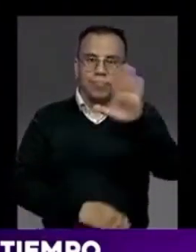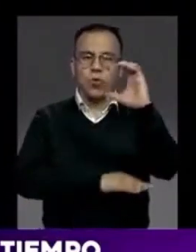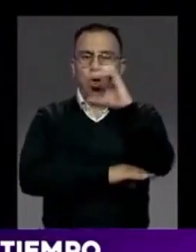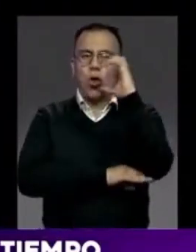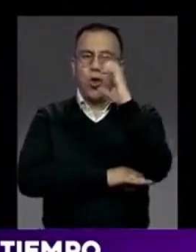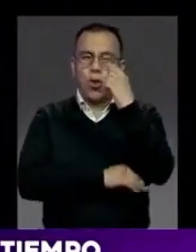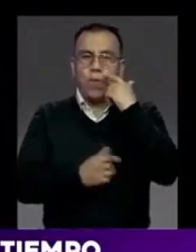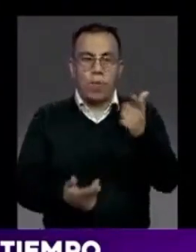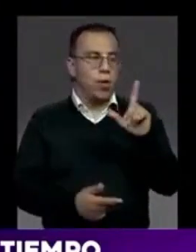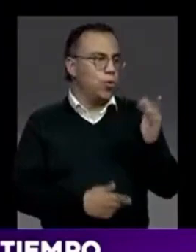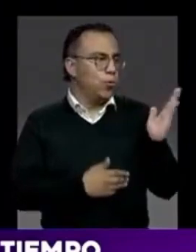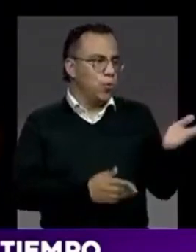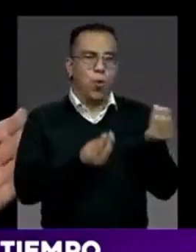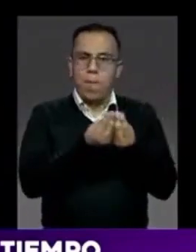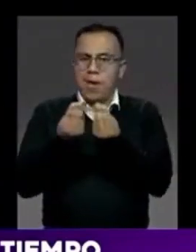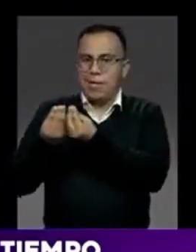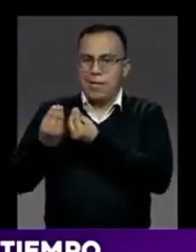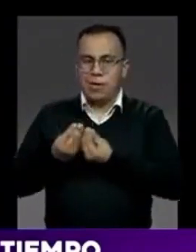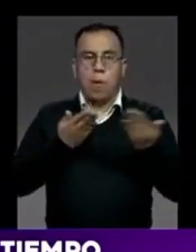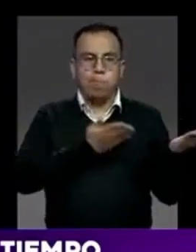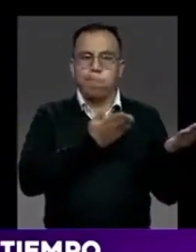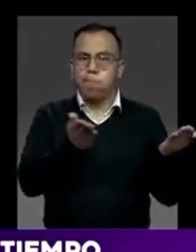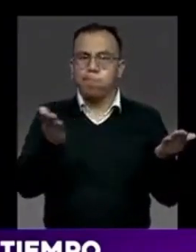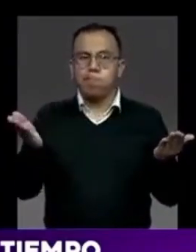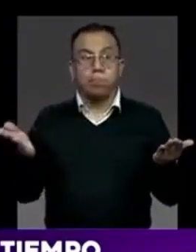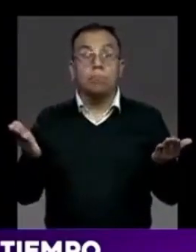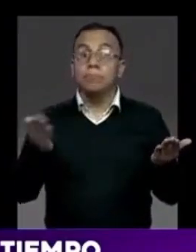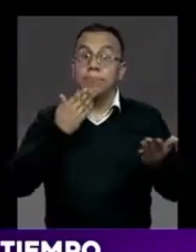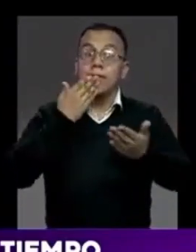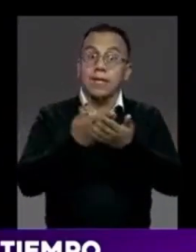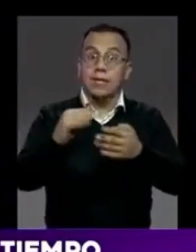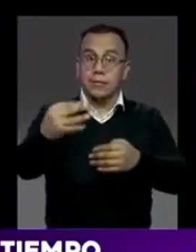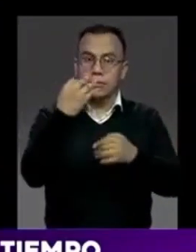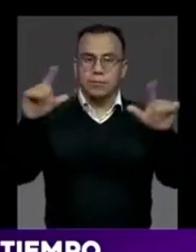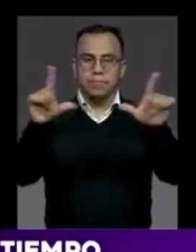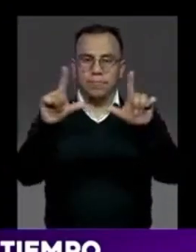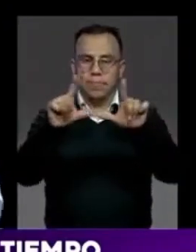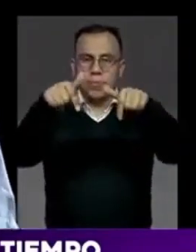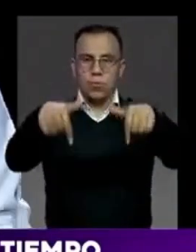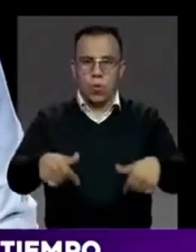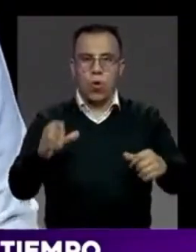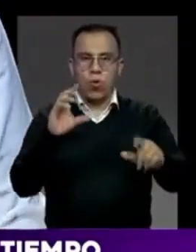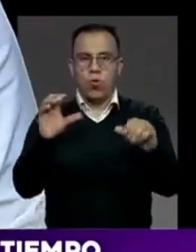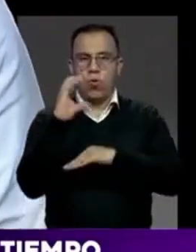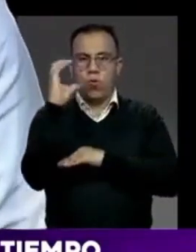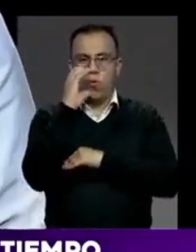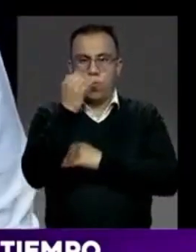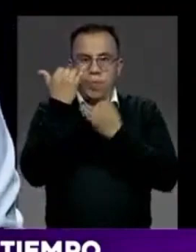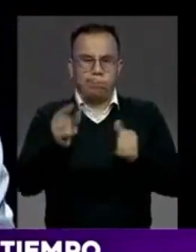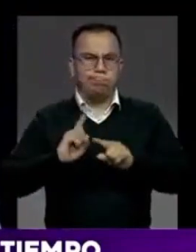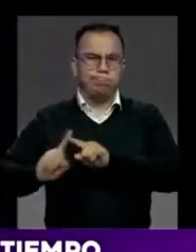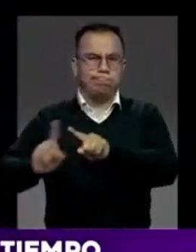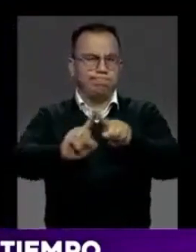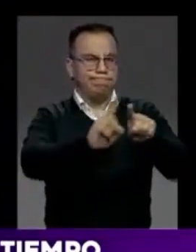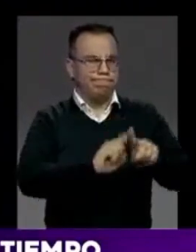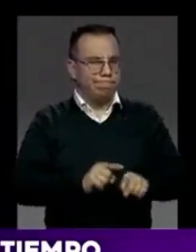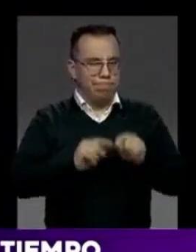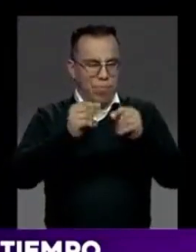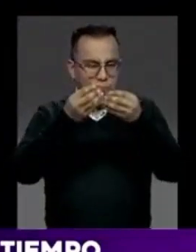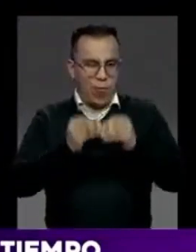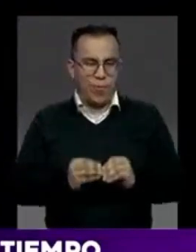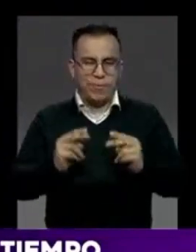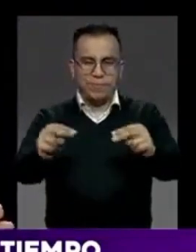a louis a sergio enrique gracias y a todos los colombianos que nos vienen esta hora los seguidores de las diferentes plataformas